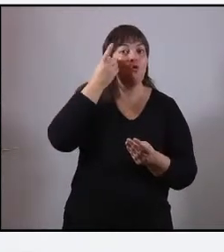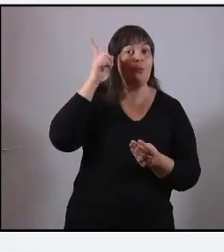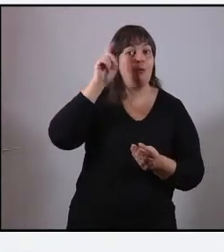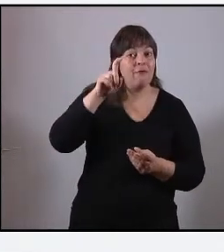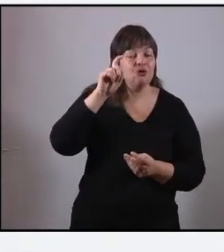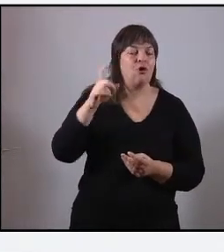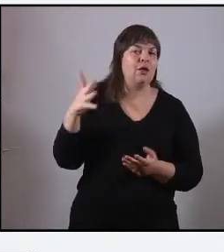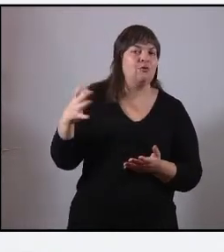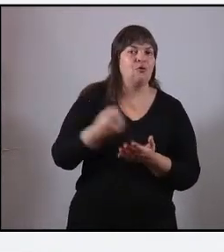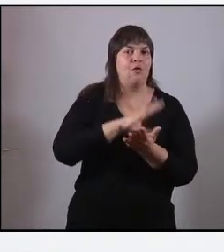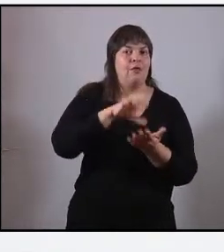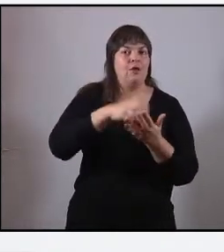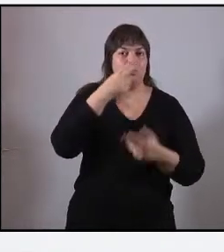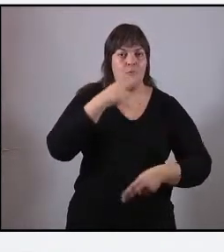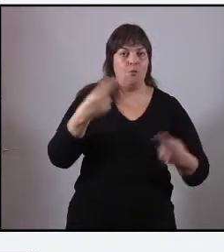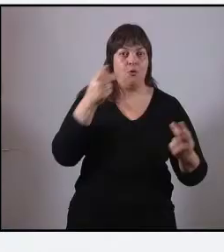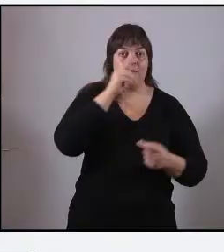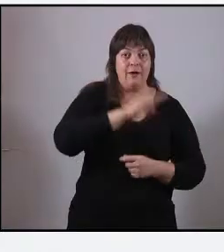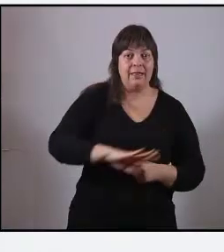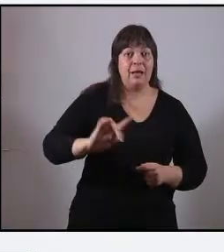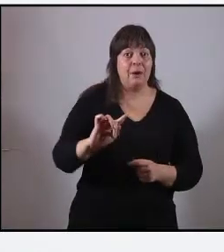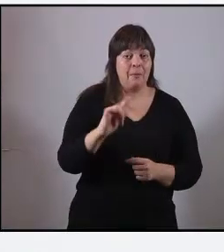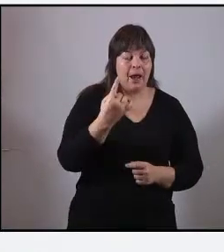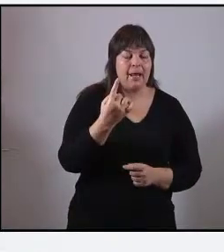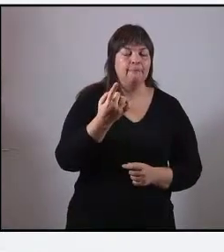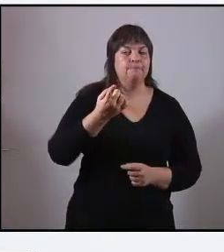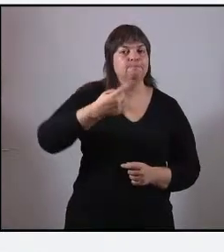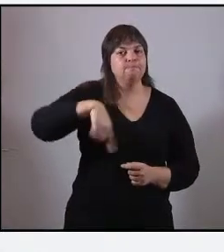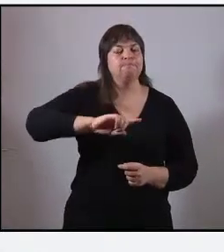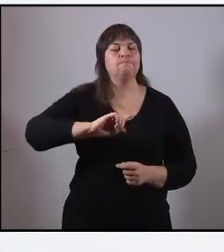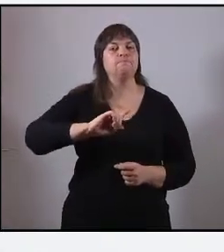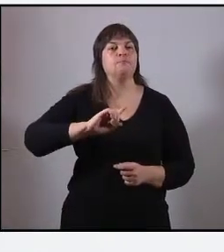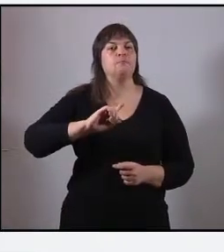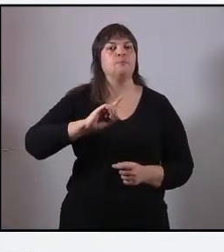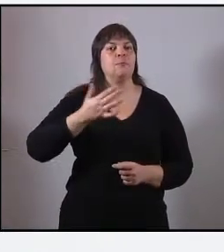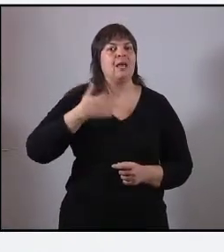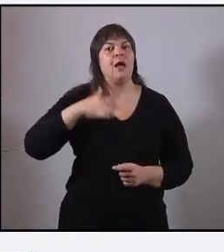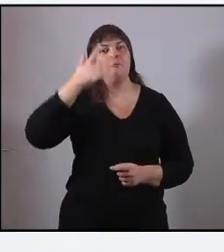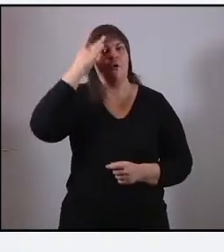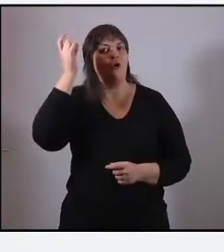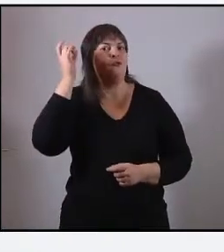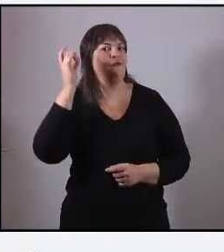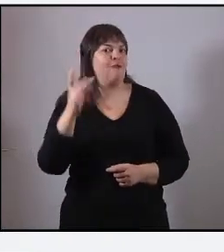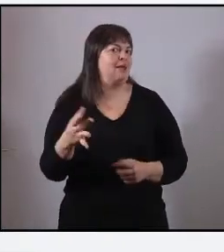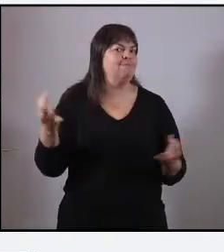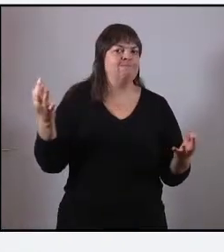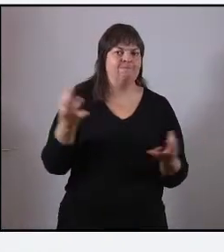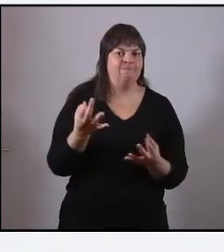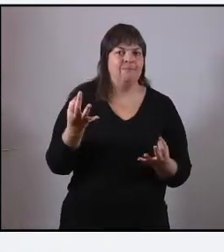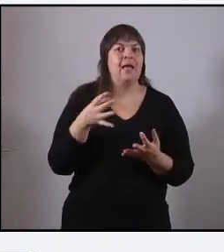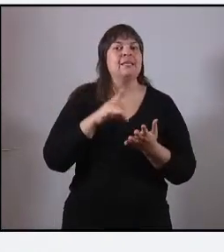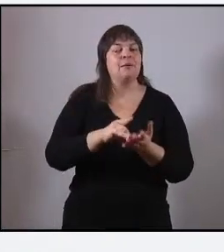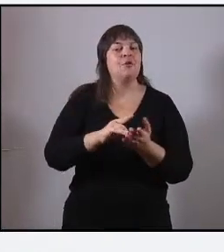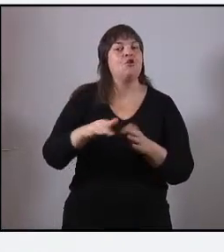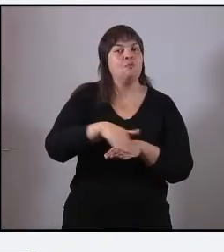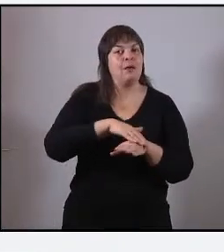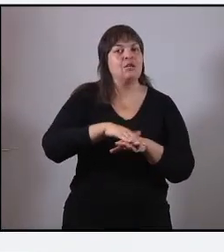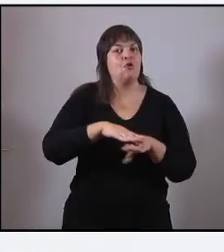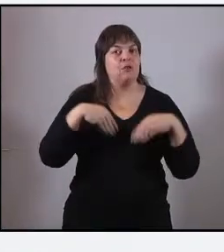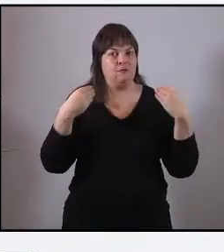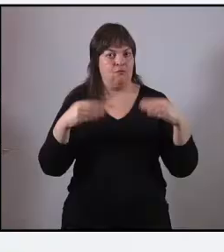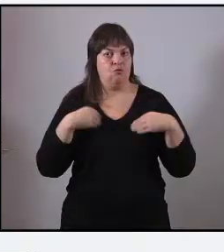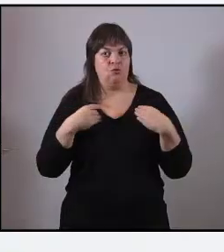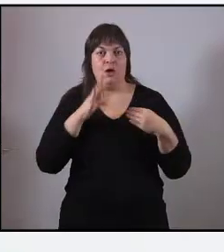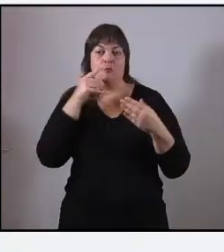centro público de infantil y de primaria puedan de una vez por todas disfrutar de los servicios básicos que hasta